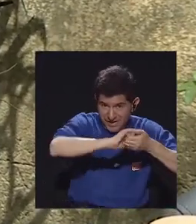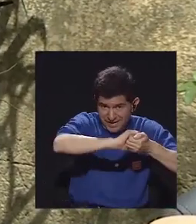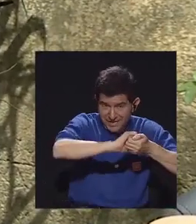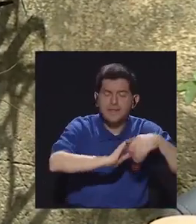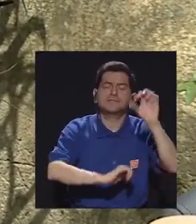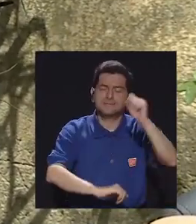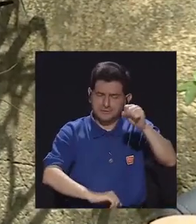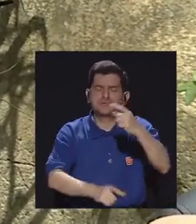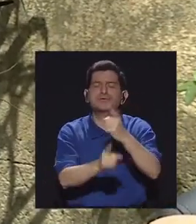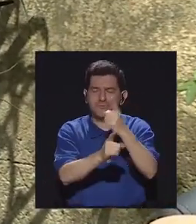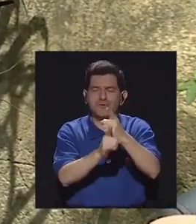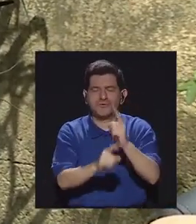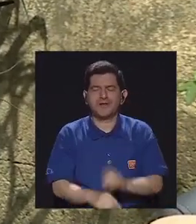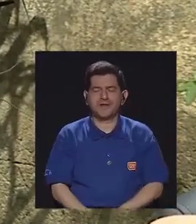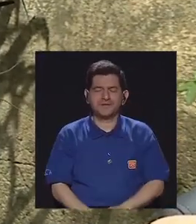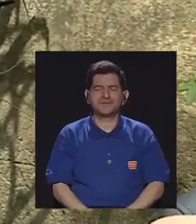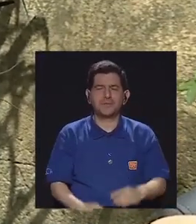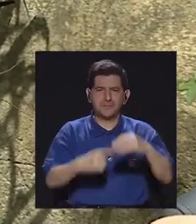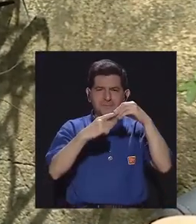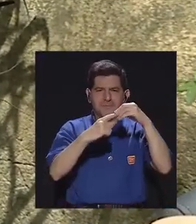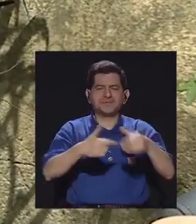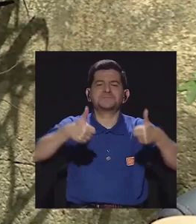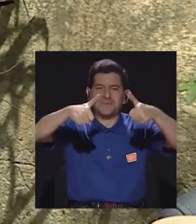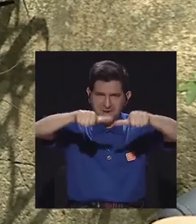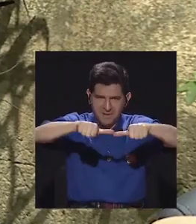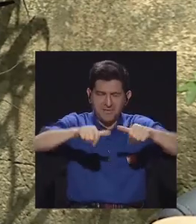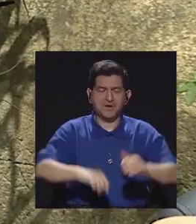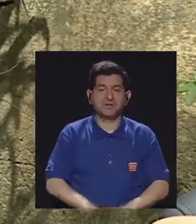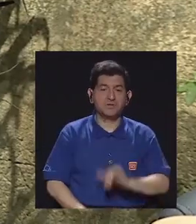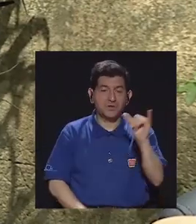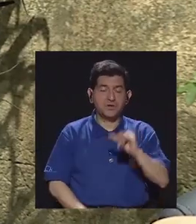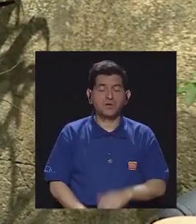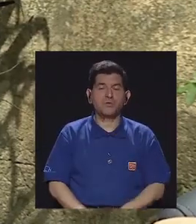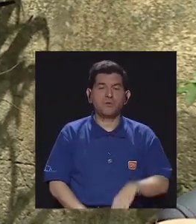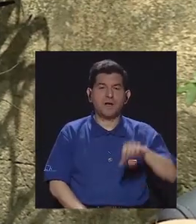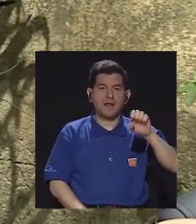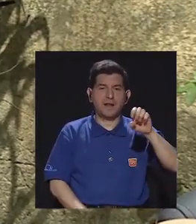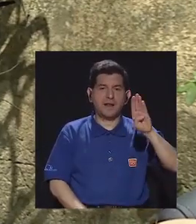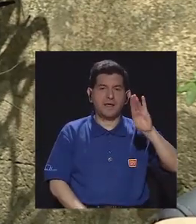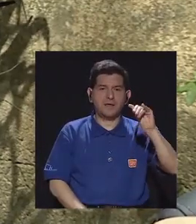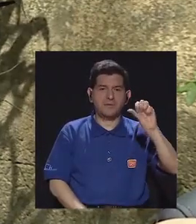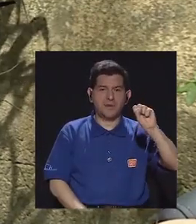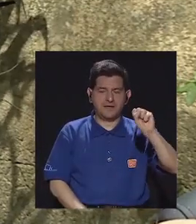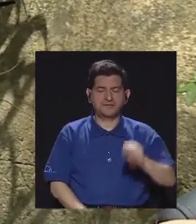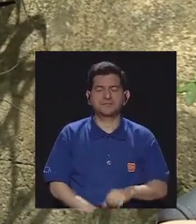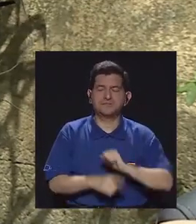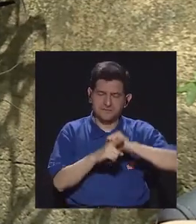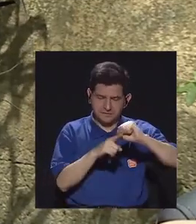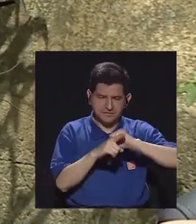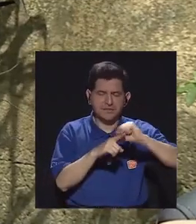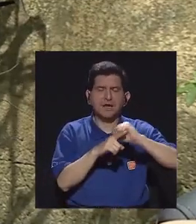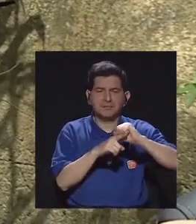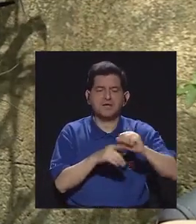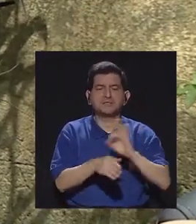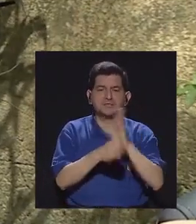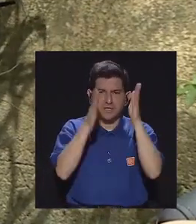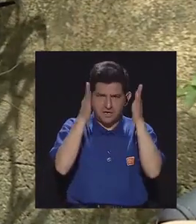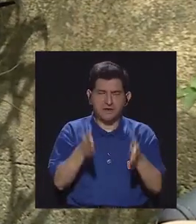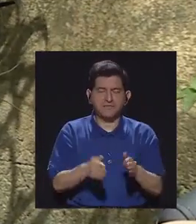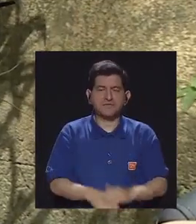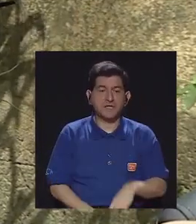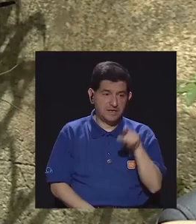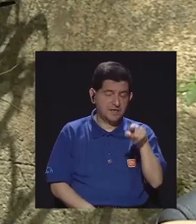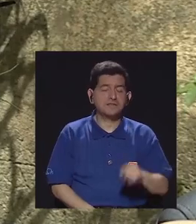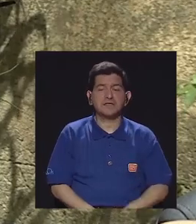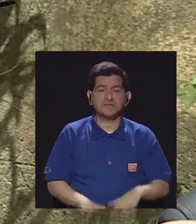institución, alianza, convenio que tenemos. También con los EVAIS, que hemos capacitado a bastantes funcionarios